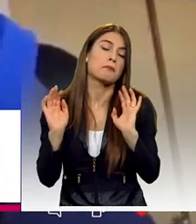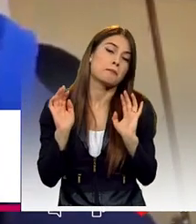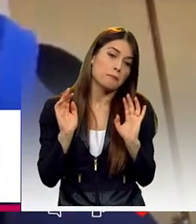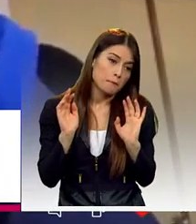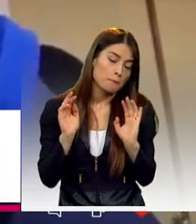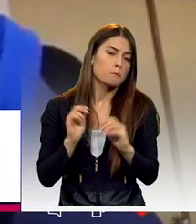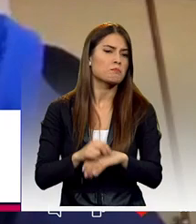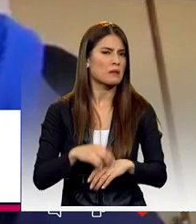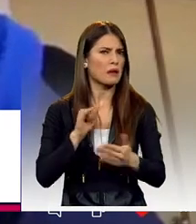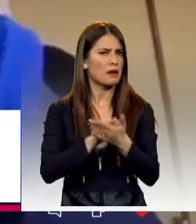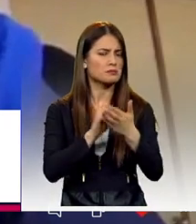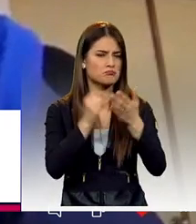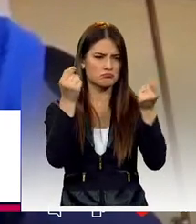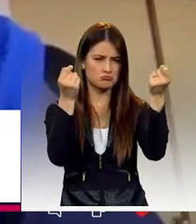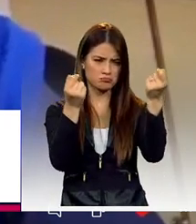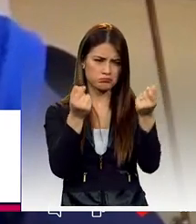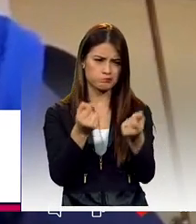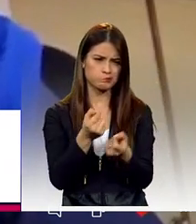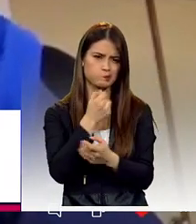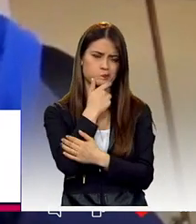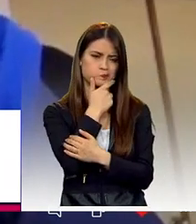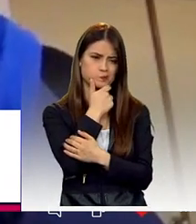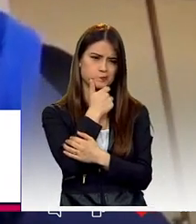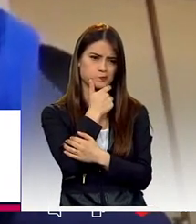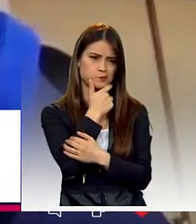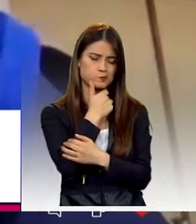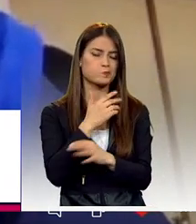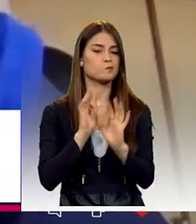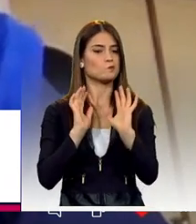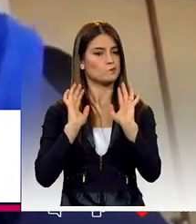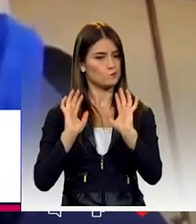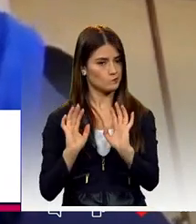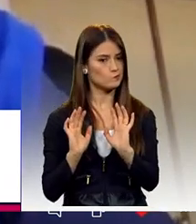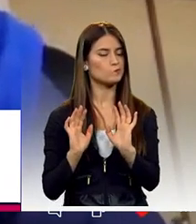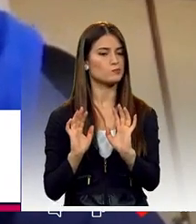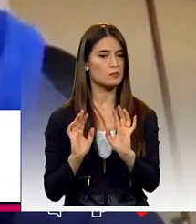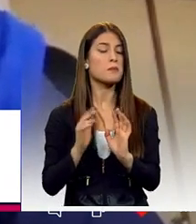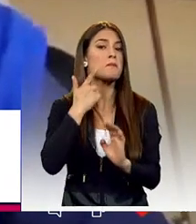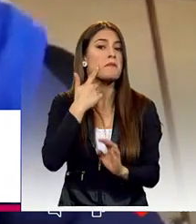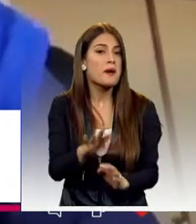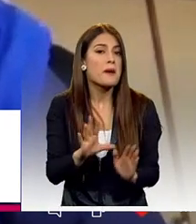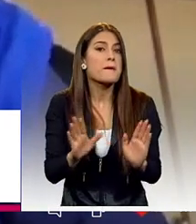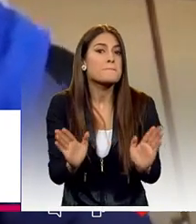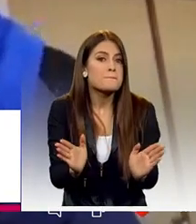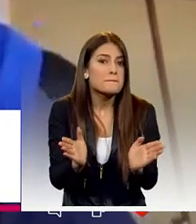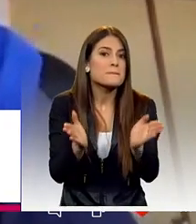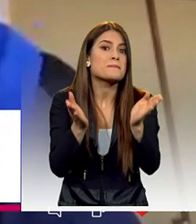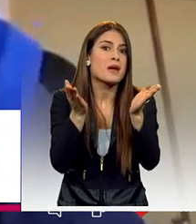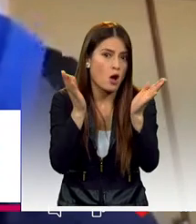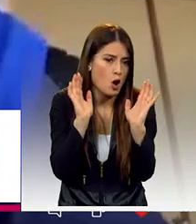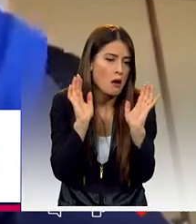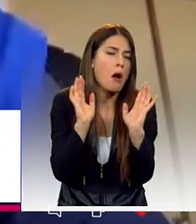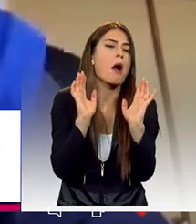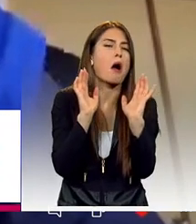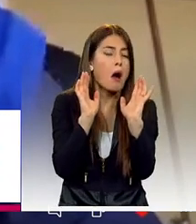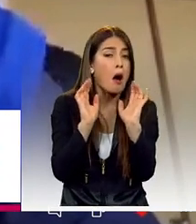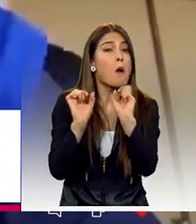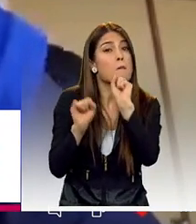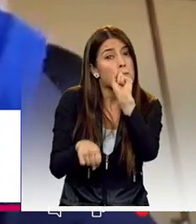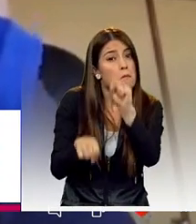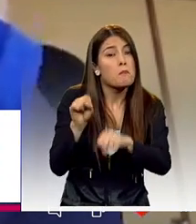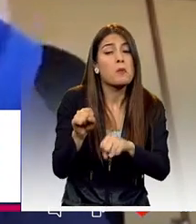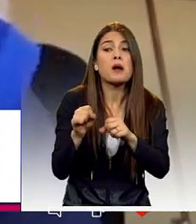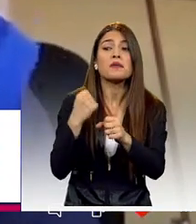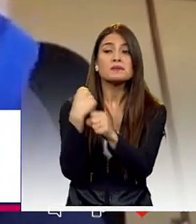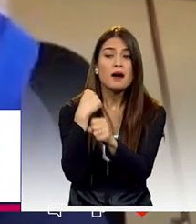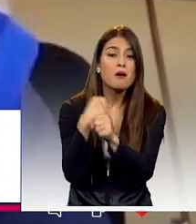esta, digamos, subida paulatina, que no obstante ser paulatina es subida. Digo, lo paulatina que